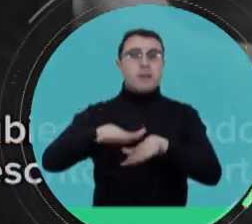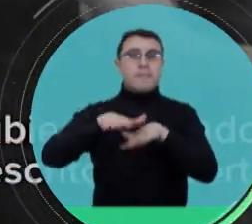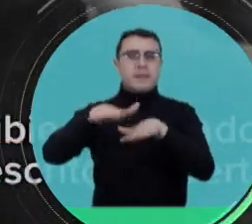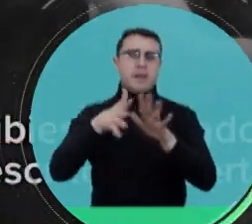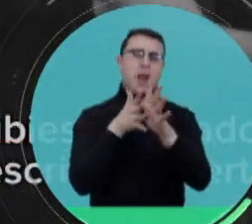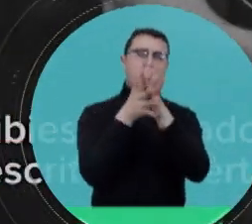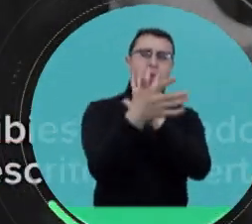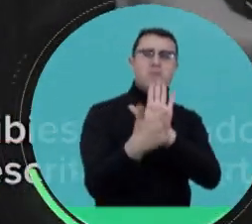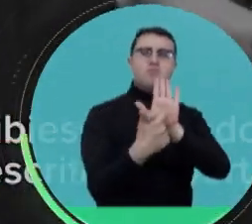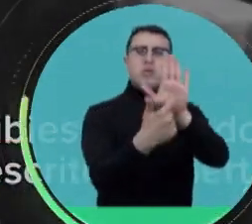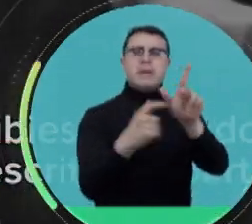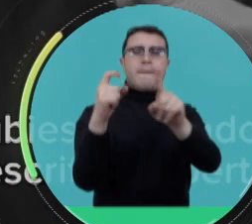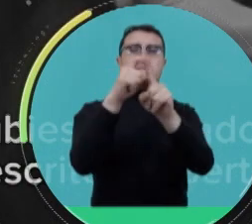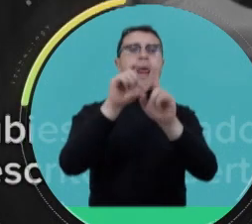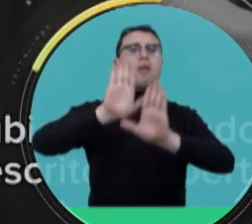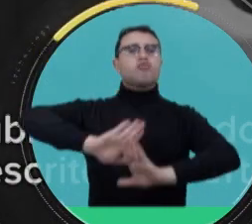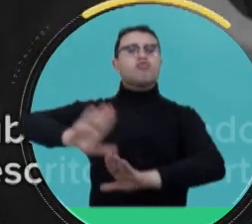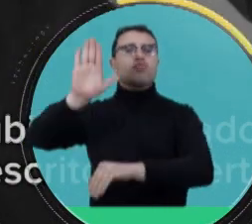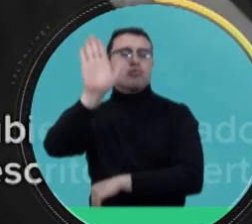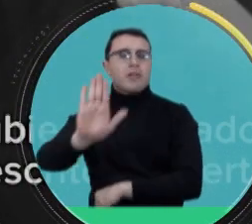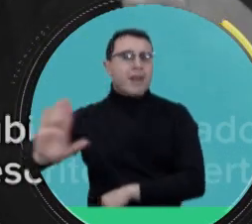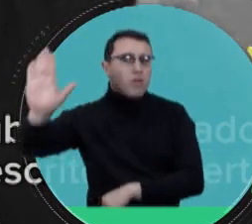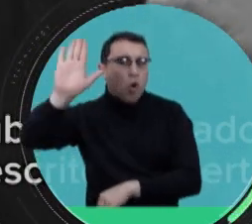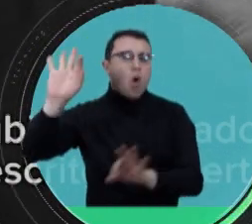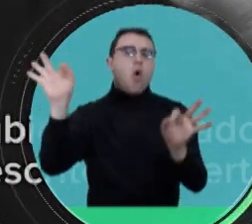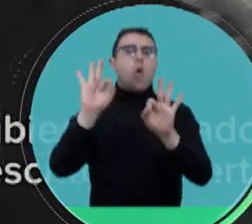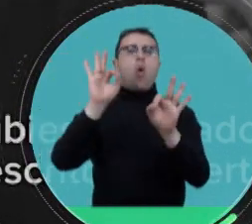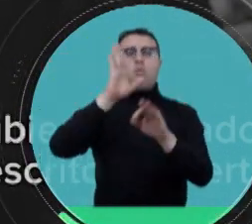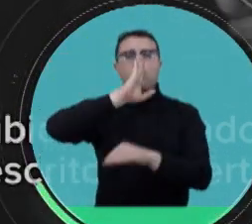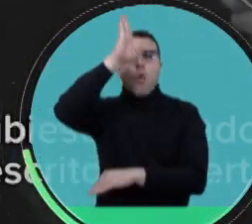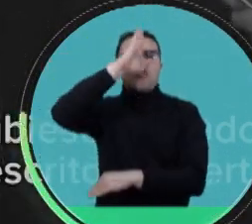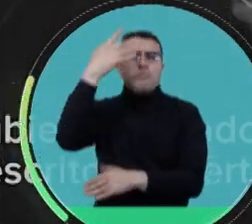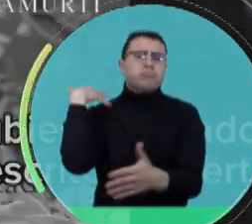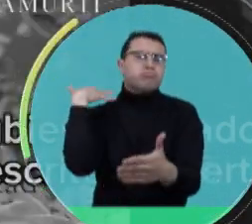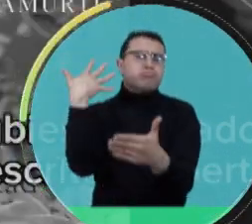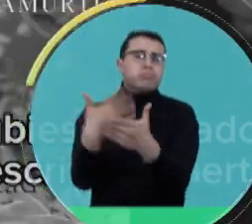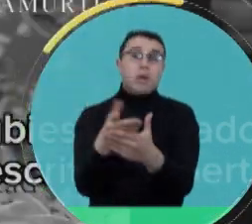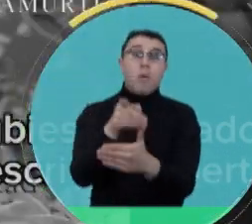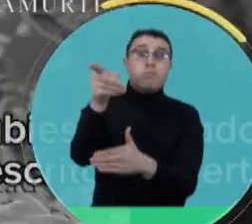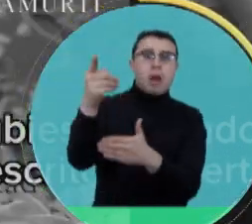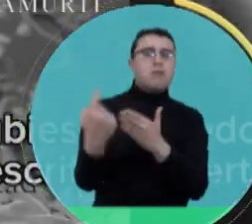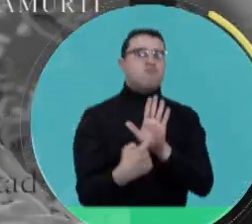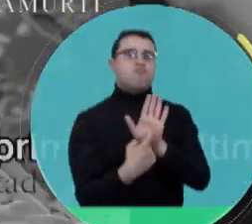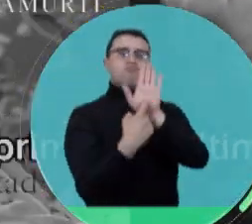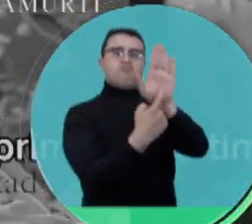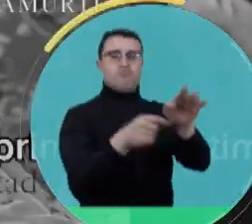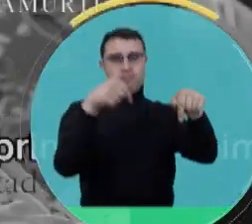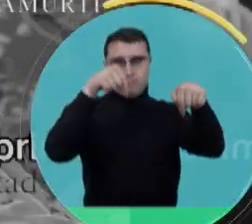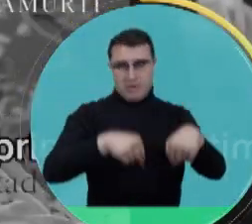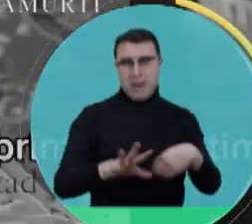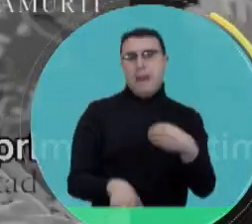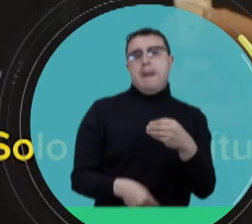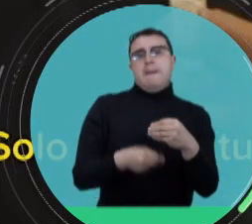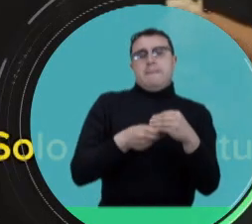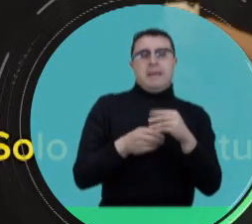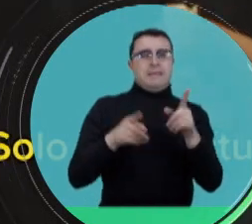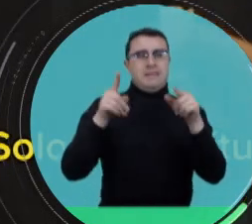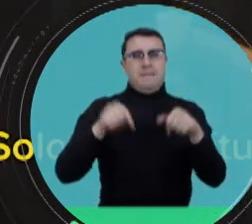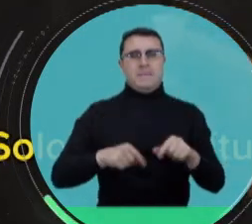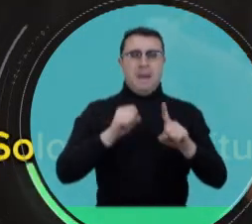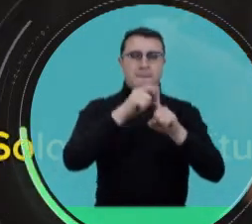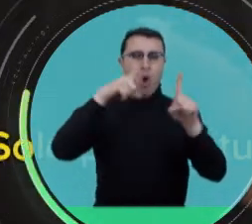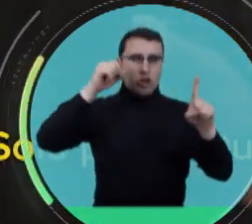por cada departamento hablando de palabras Eh de de esta región de de costumbres de esta región